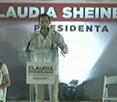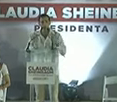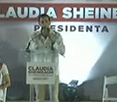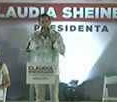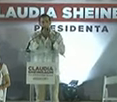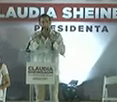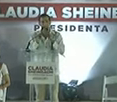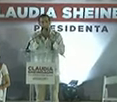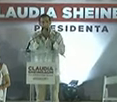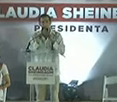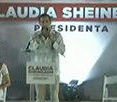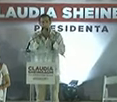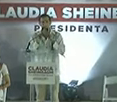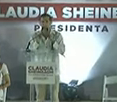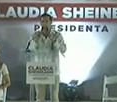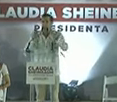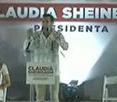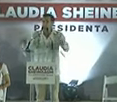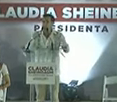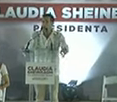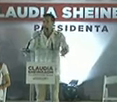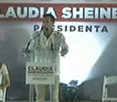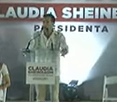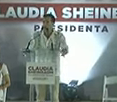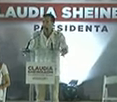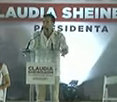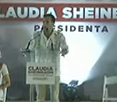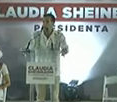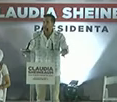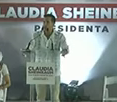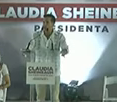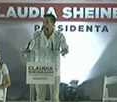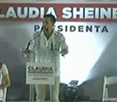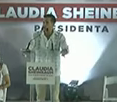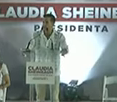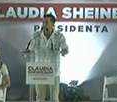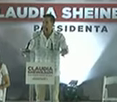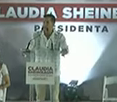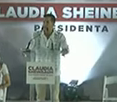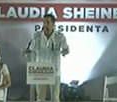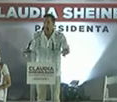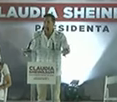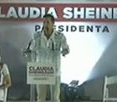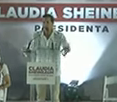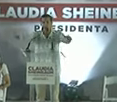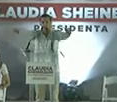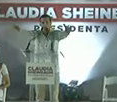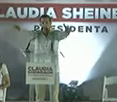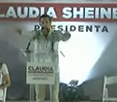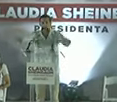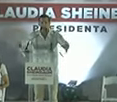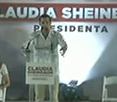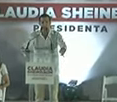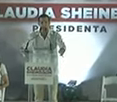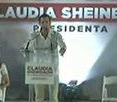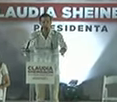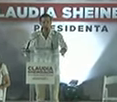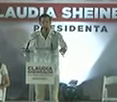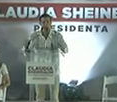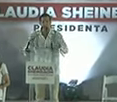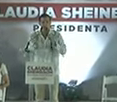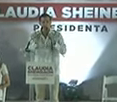diputados locales que ya mencioné de la mano de ustedes vamos a construir esa gran Mérida Contamos con